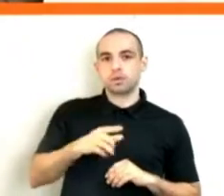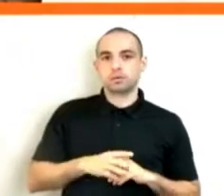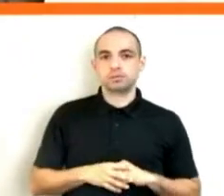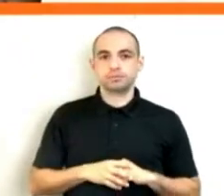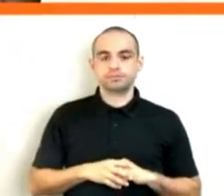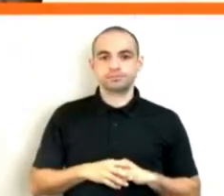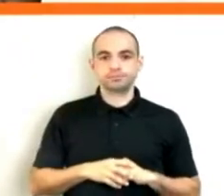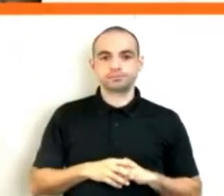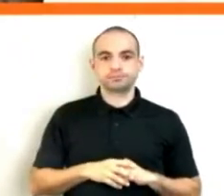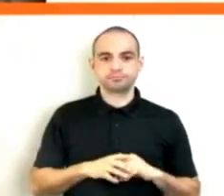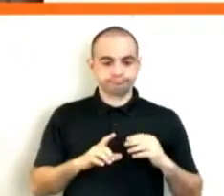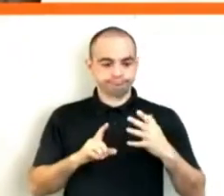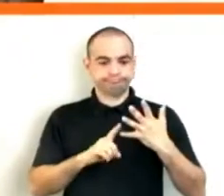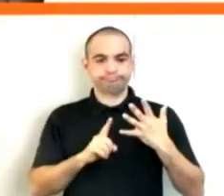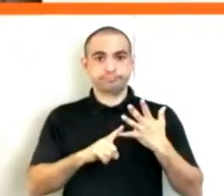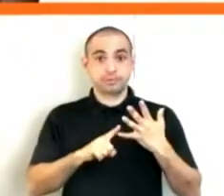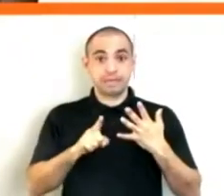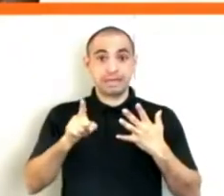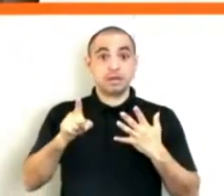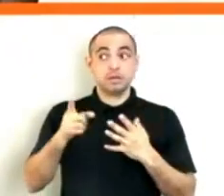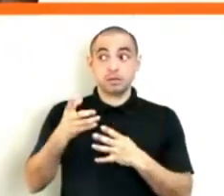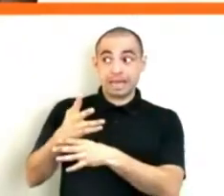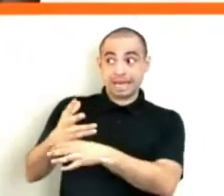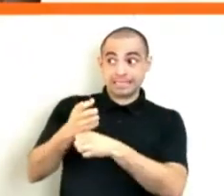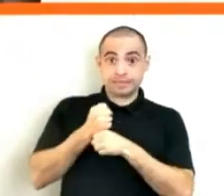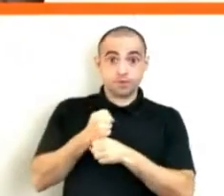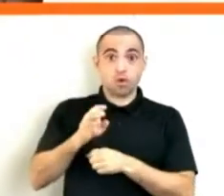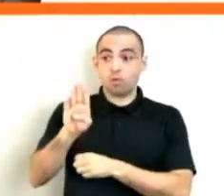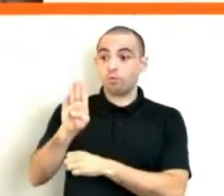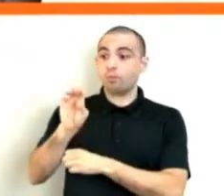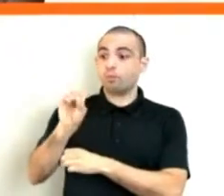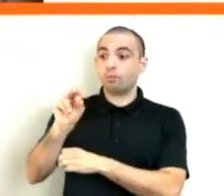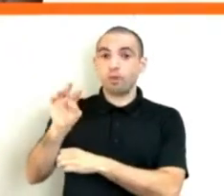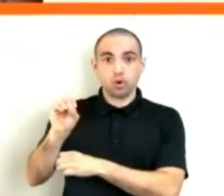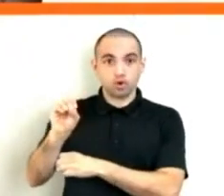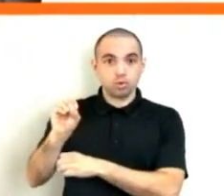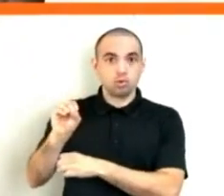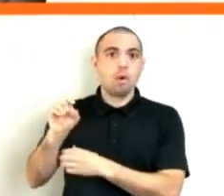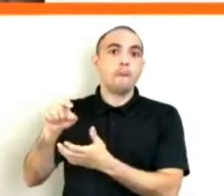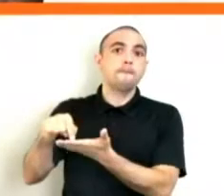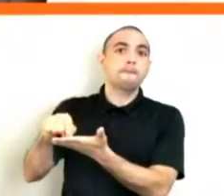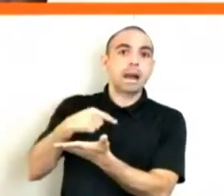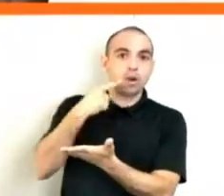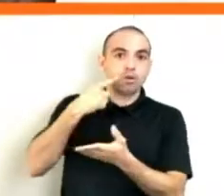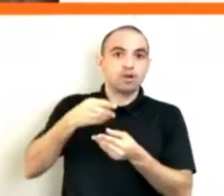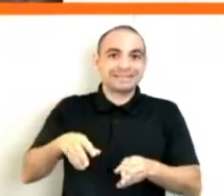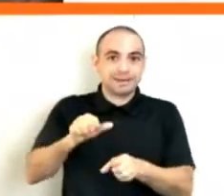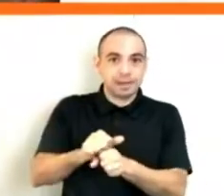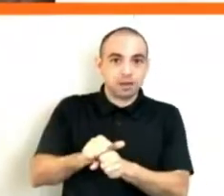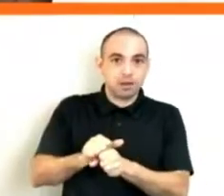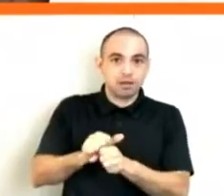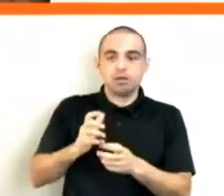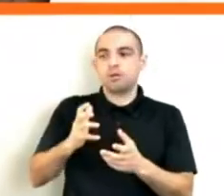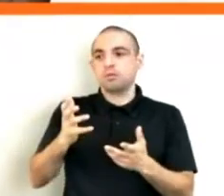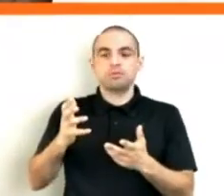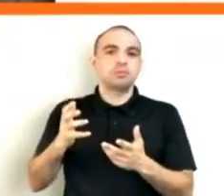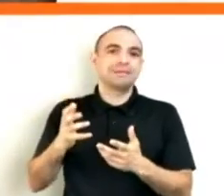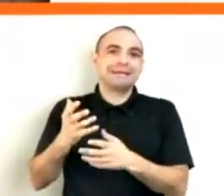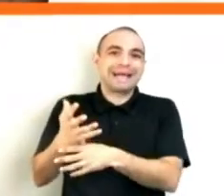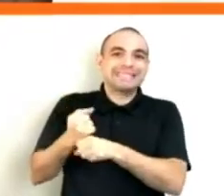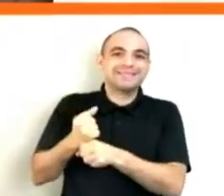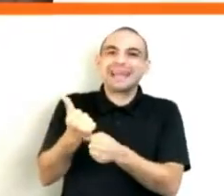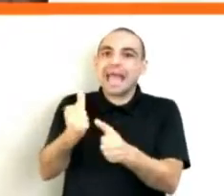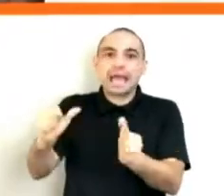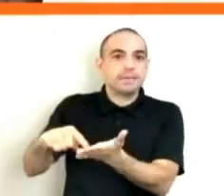¿recibió pago por empleo propio o bono durante las semanas que está reclamando? Lo mismo, si usted recibió algún tipo de pago